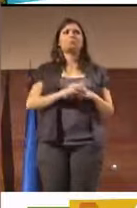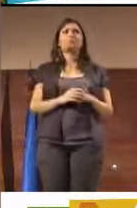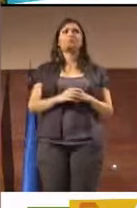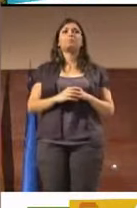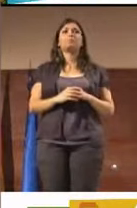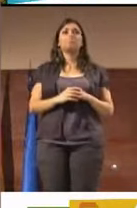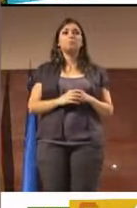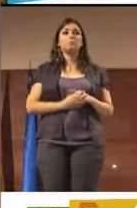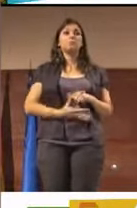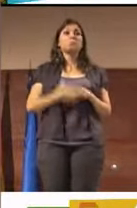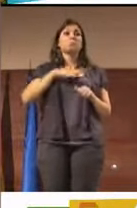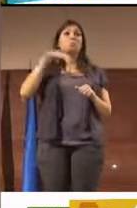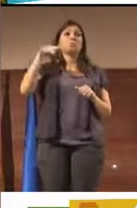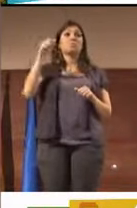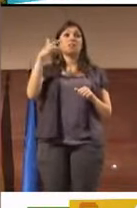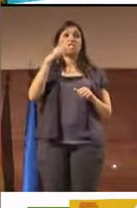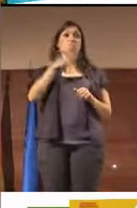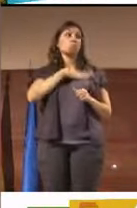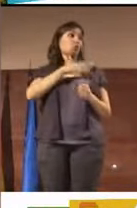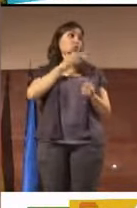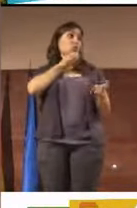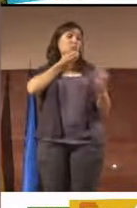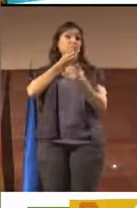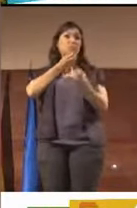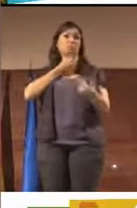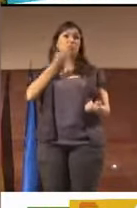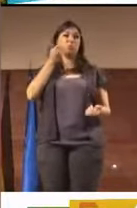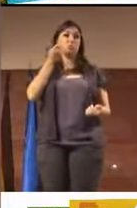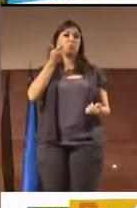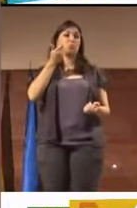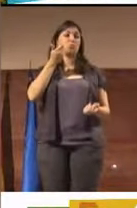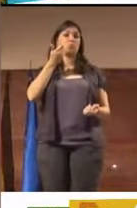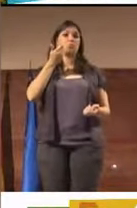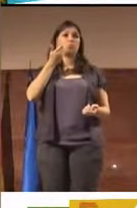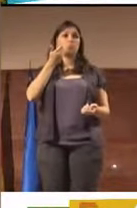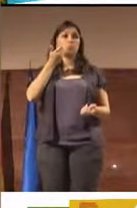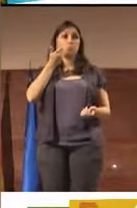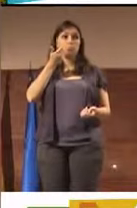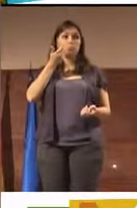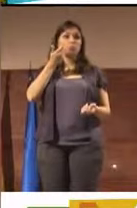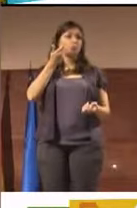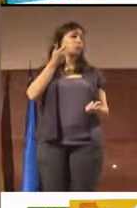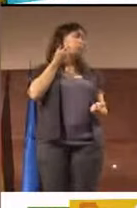Quizá Nacho puede explicarnos al mismo tiempo un poquito las